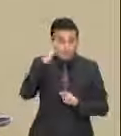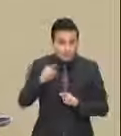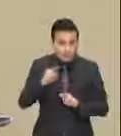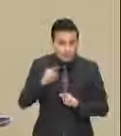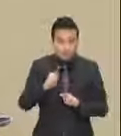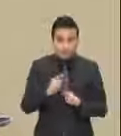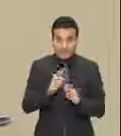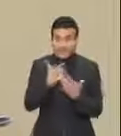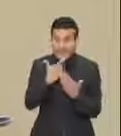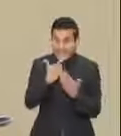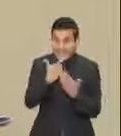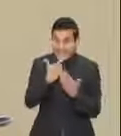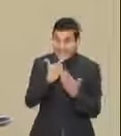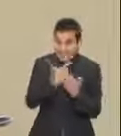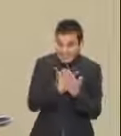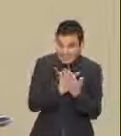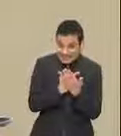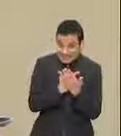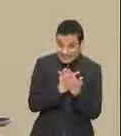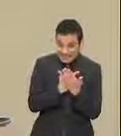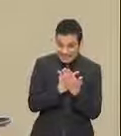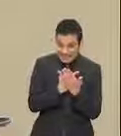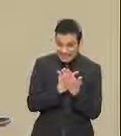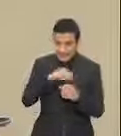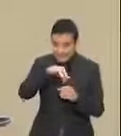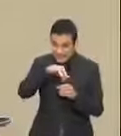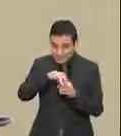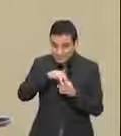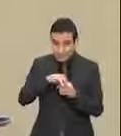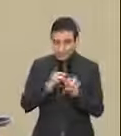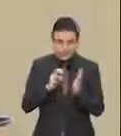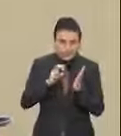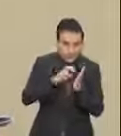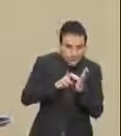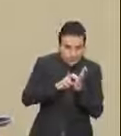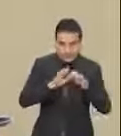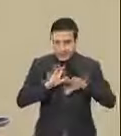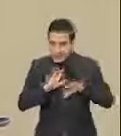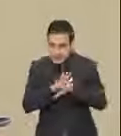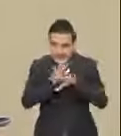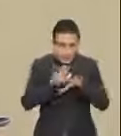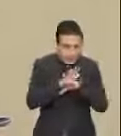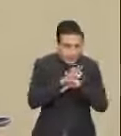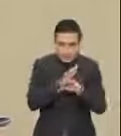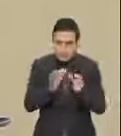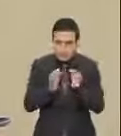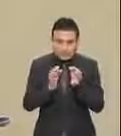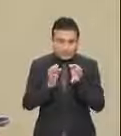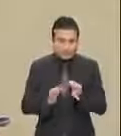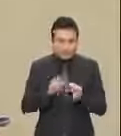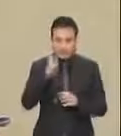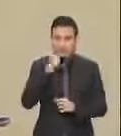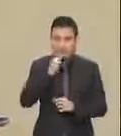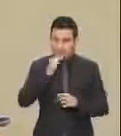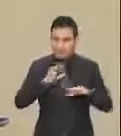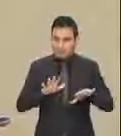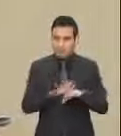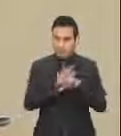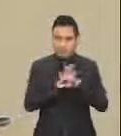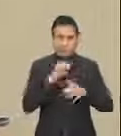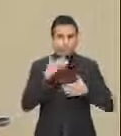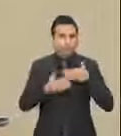depuración y verificación de cada registro incluido en el padrón electoral y que motivada a una incesante